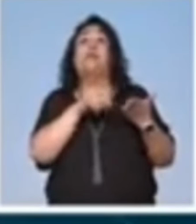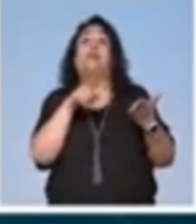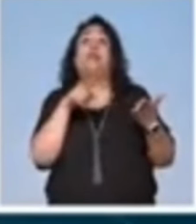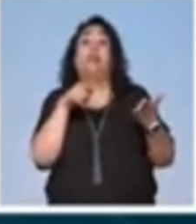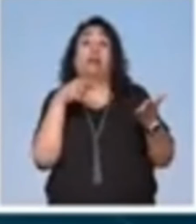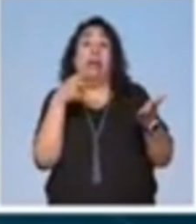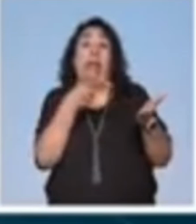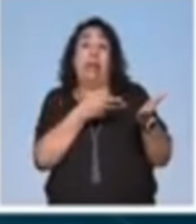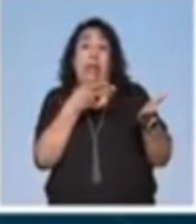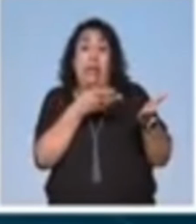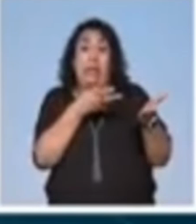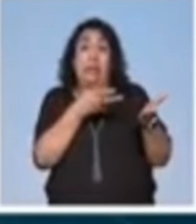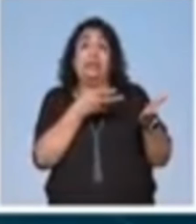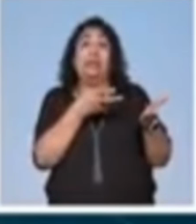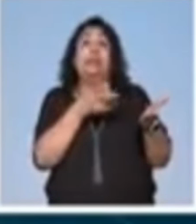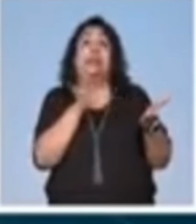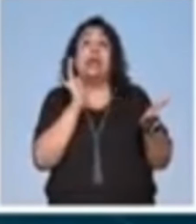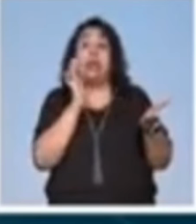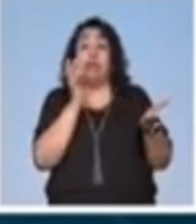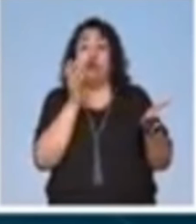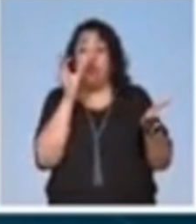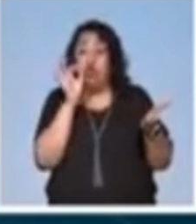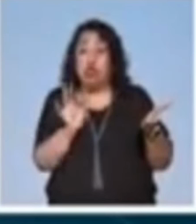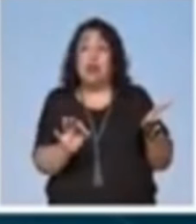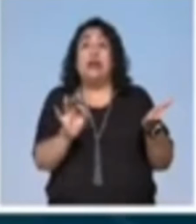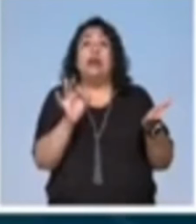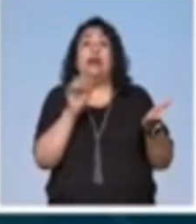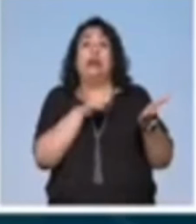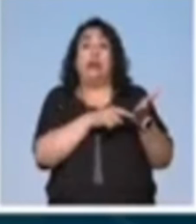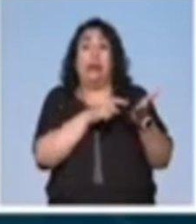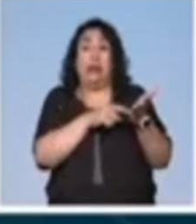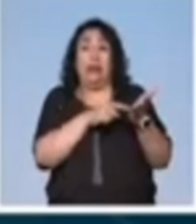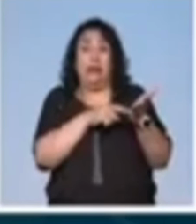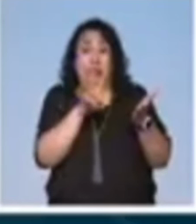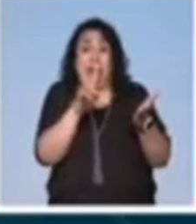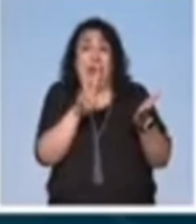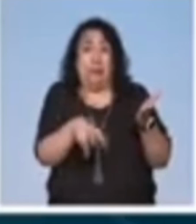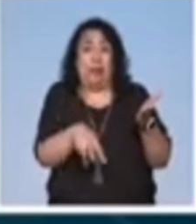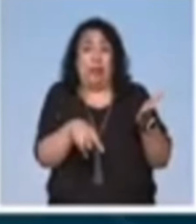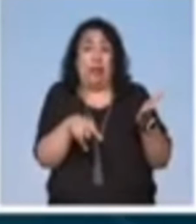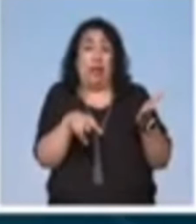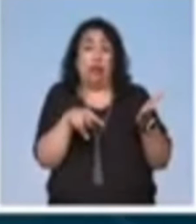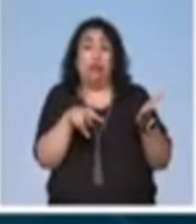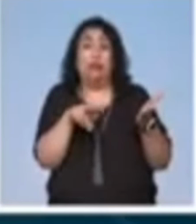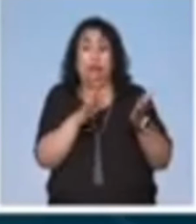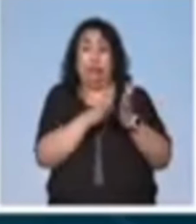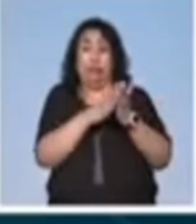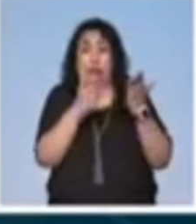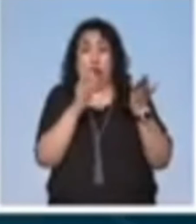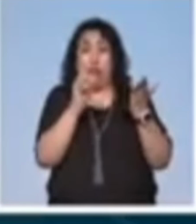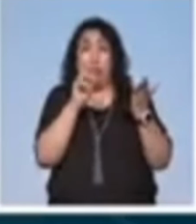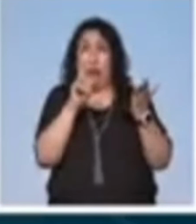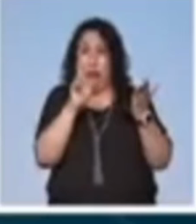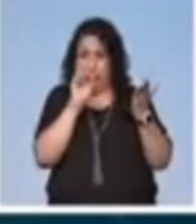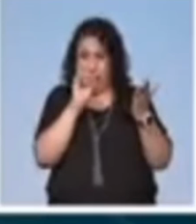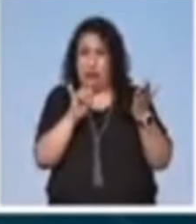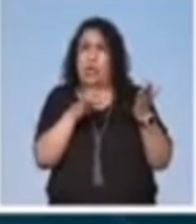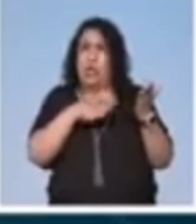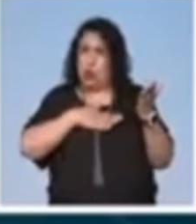considera como obra, si ese producto se considera realmente como obra y por lo tanto si es